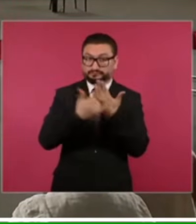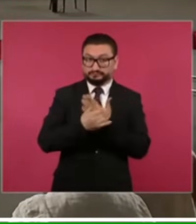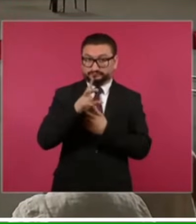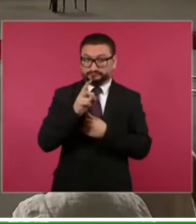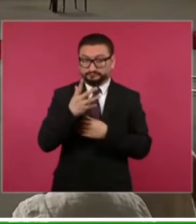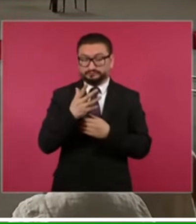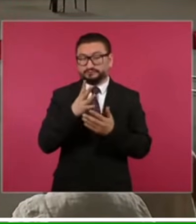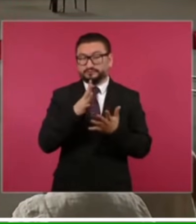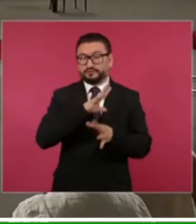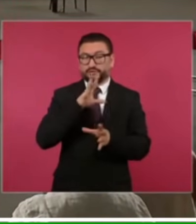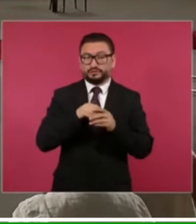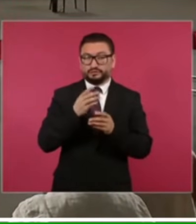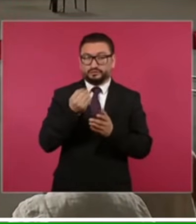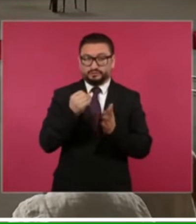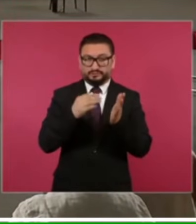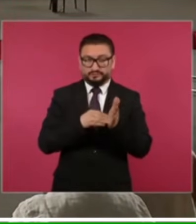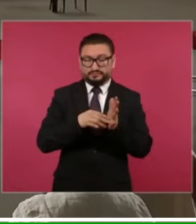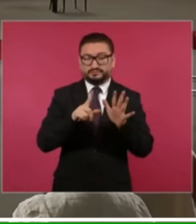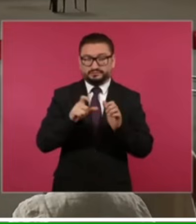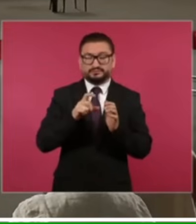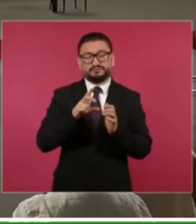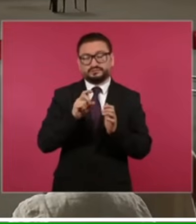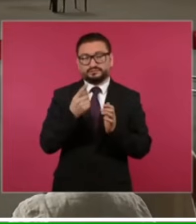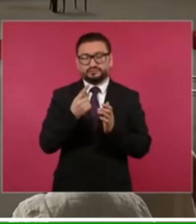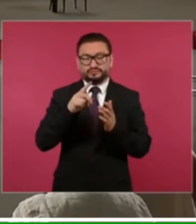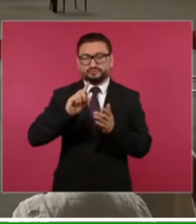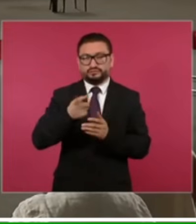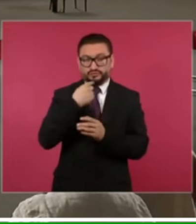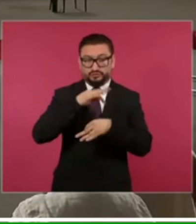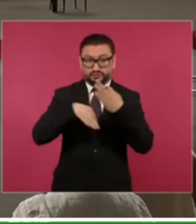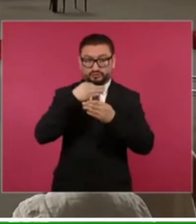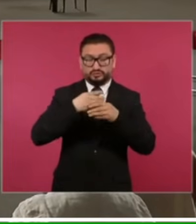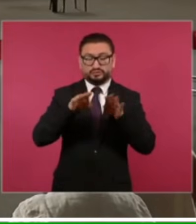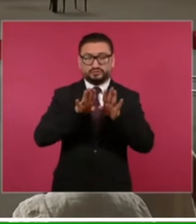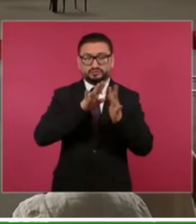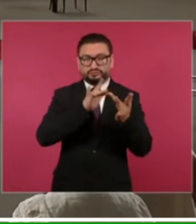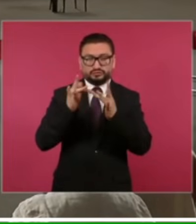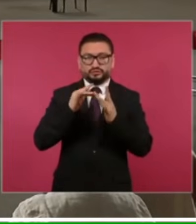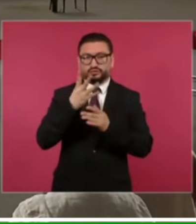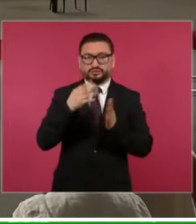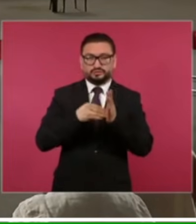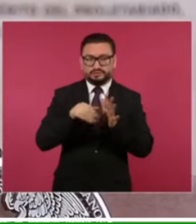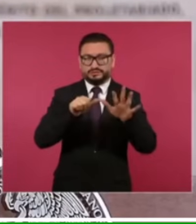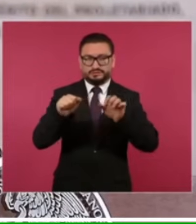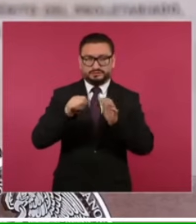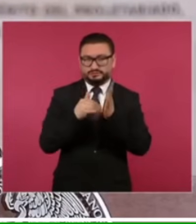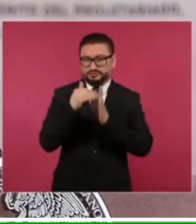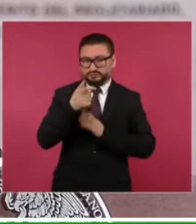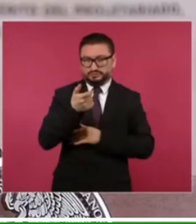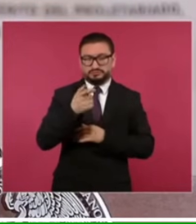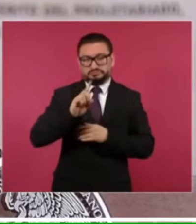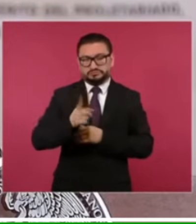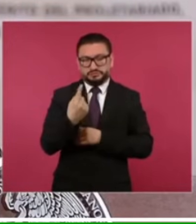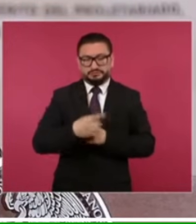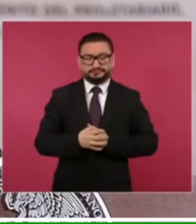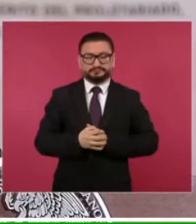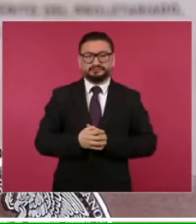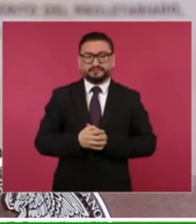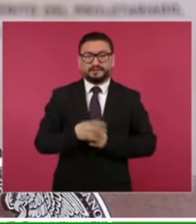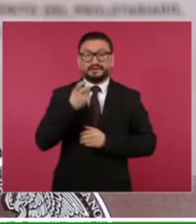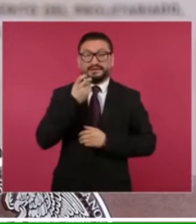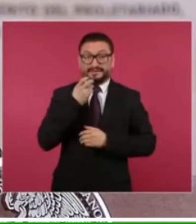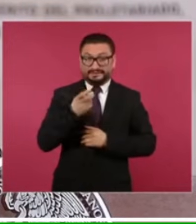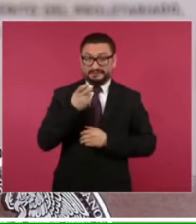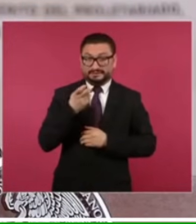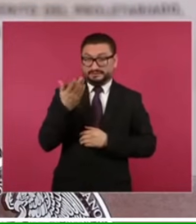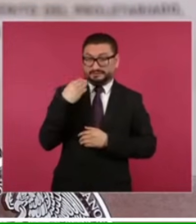total de 9.171 millones de dólares y 60 proyectos de transmisión, 4.600 millones de dólares. Así es que